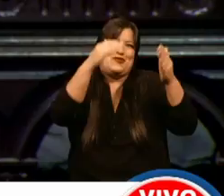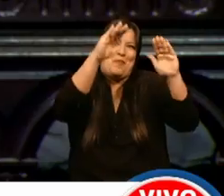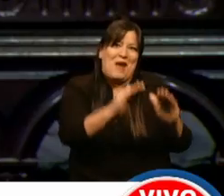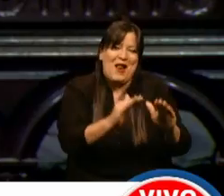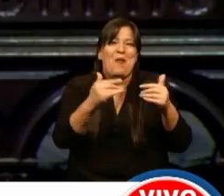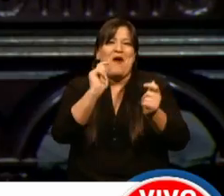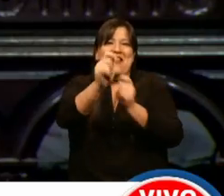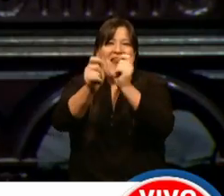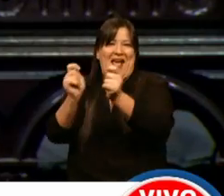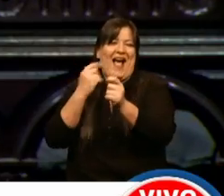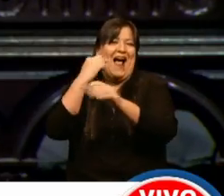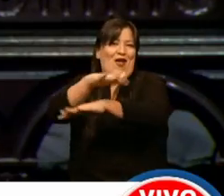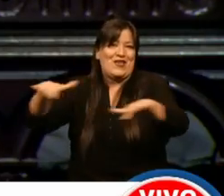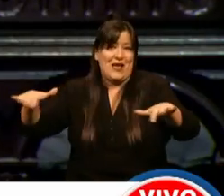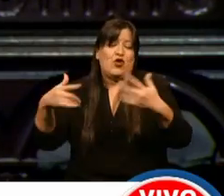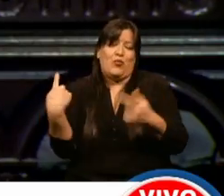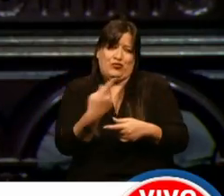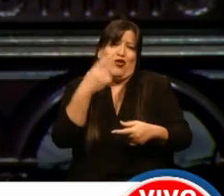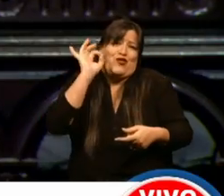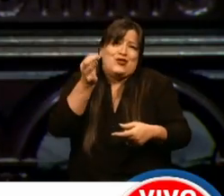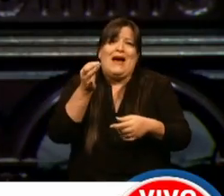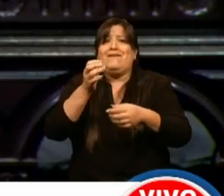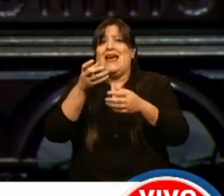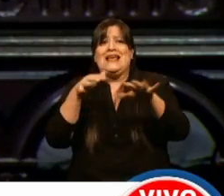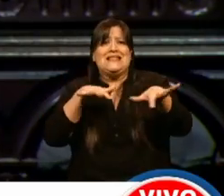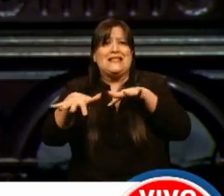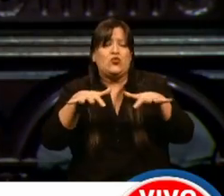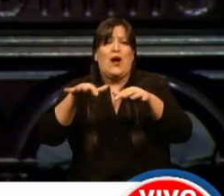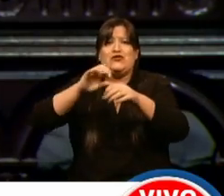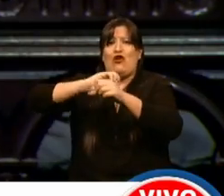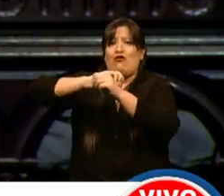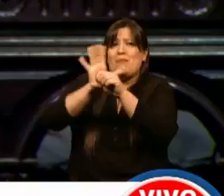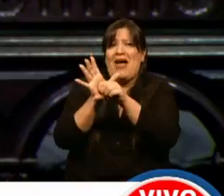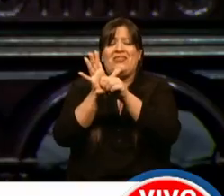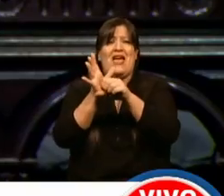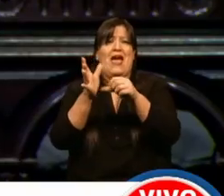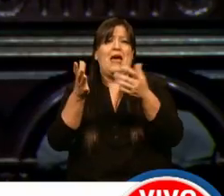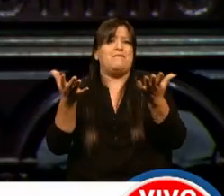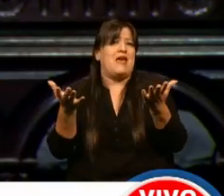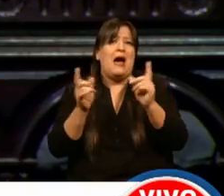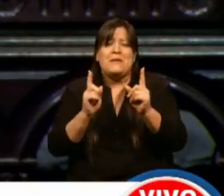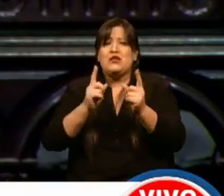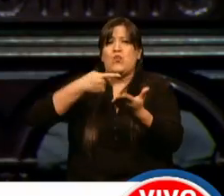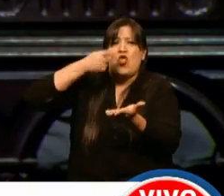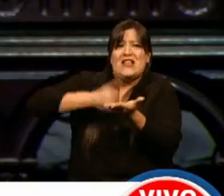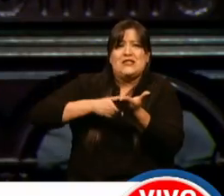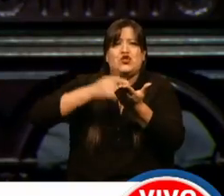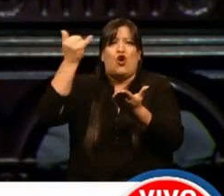como todos sabemos no deseada por nadie que es la pandemia y las restricciones afectivas y económicas que la misma generado